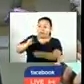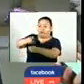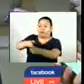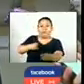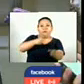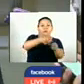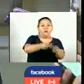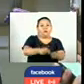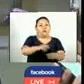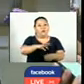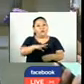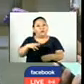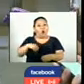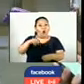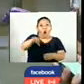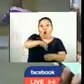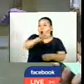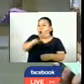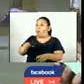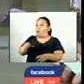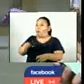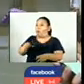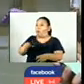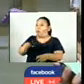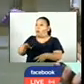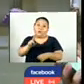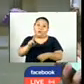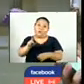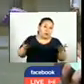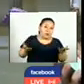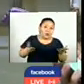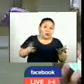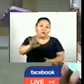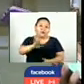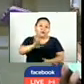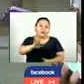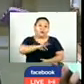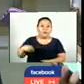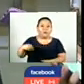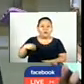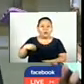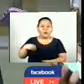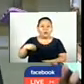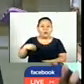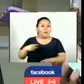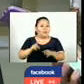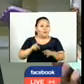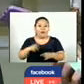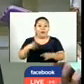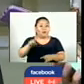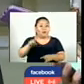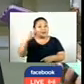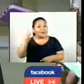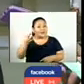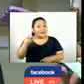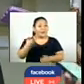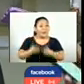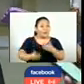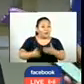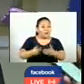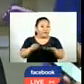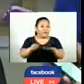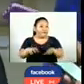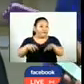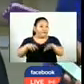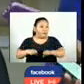familiar, no que se vayan a la adopción, y si no es con ellos, pues con su familia ampliada, pero que no tengan que llevar necesariamente a esa